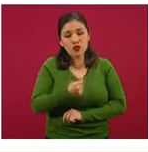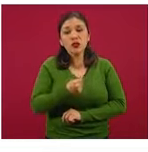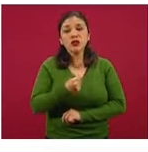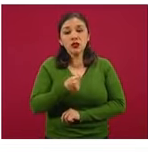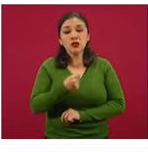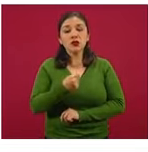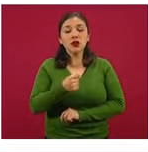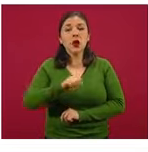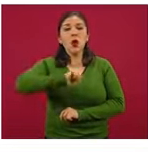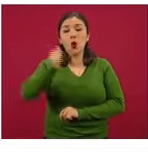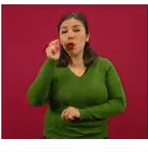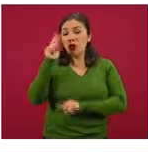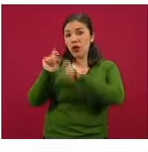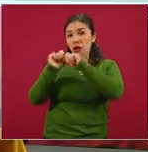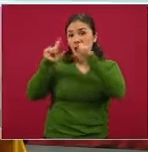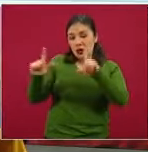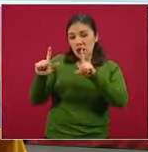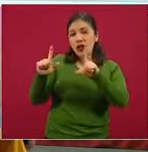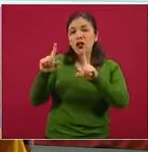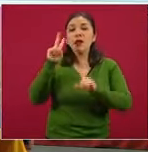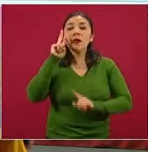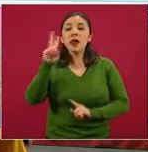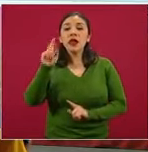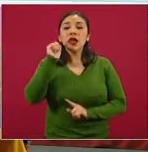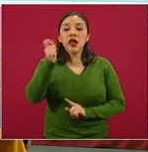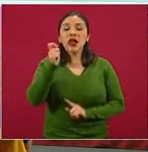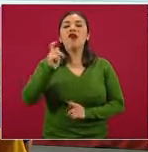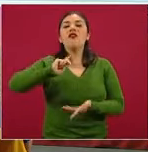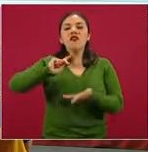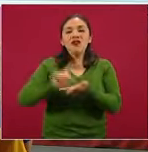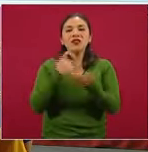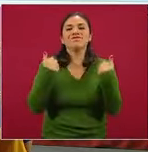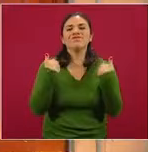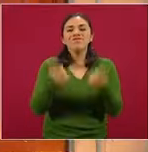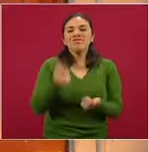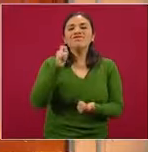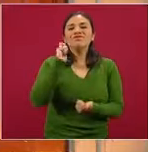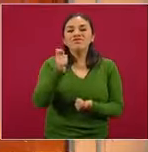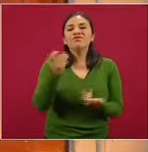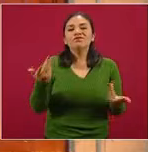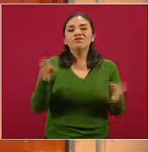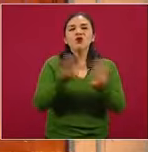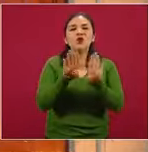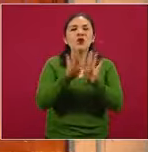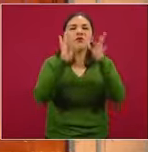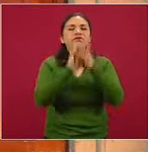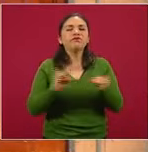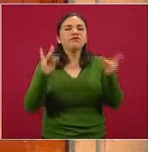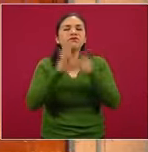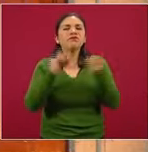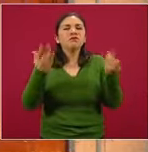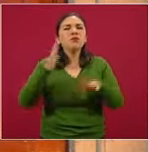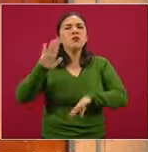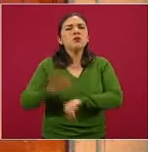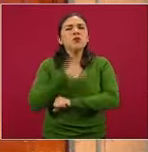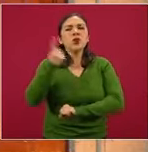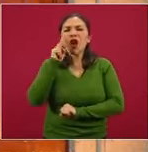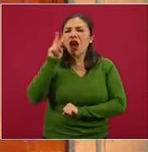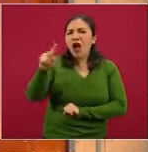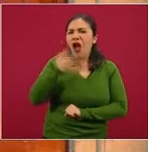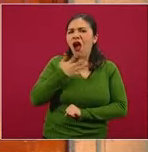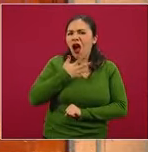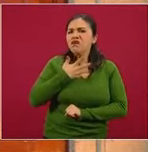si vemos la siguiente diapositiva, volvemos también a ver un poco la explicación de por qué aquí sí vemos